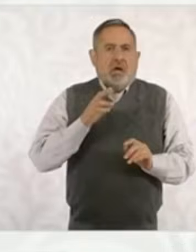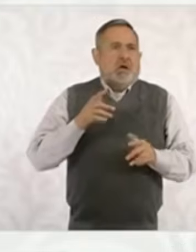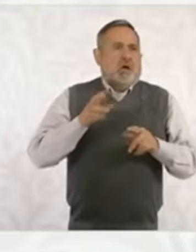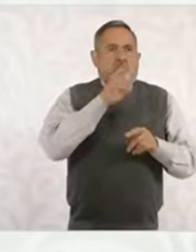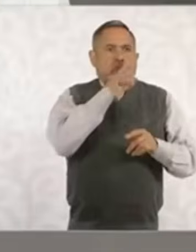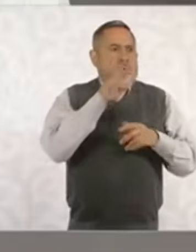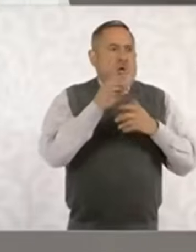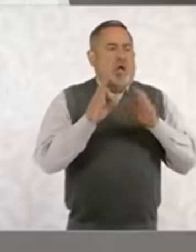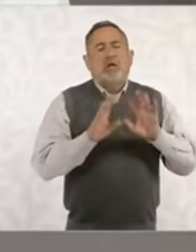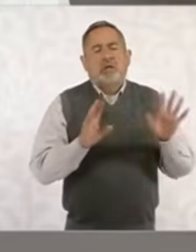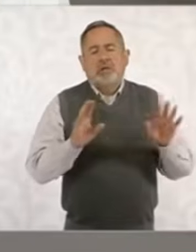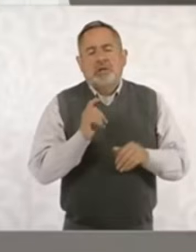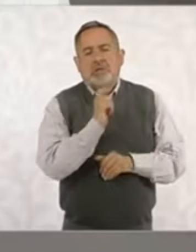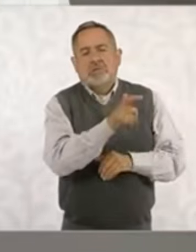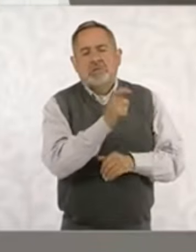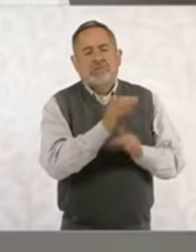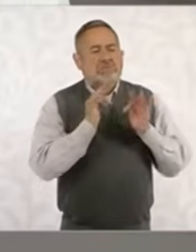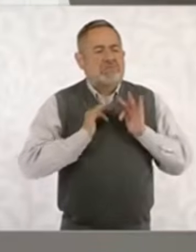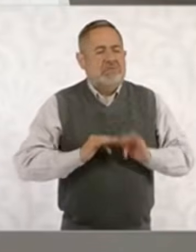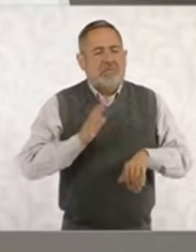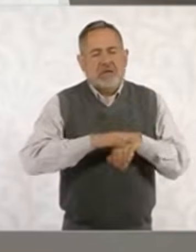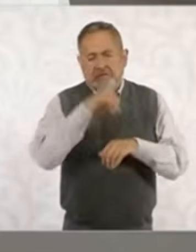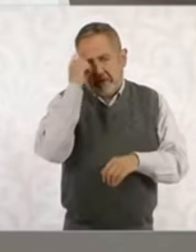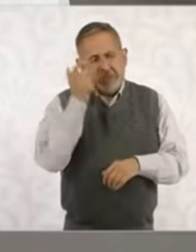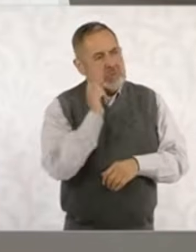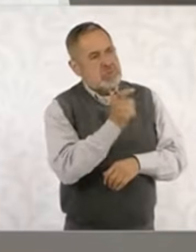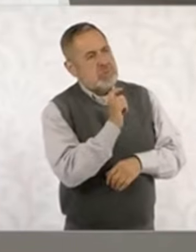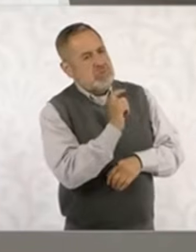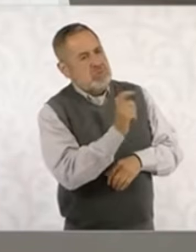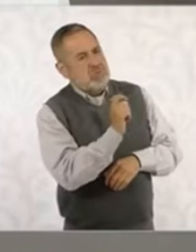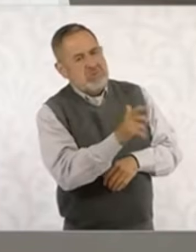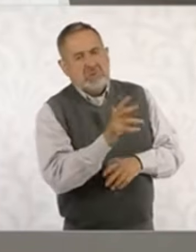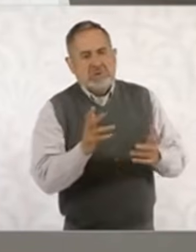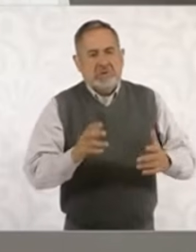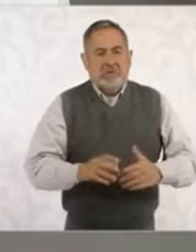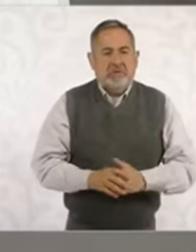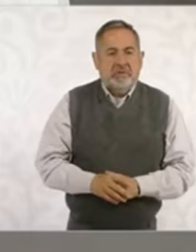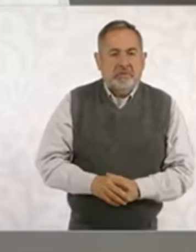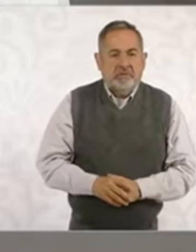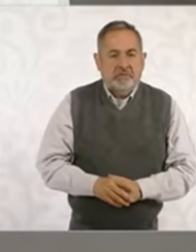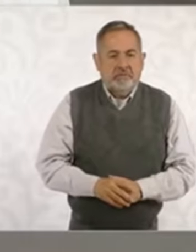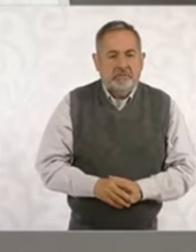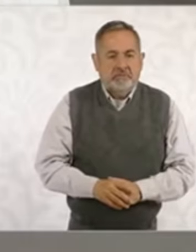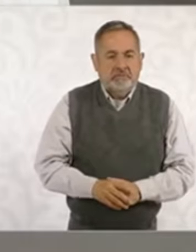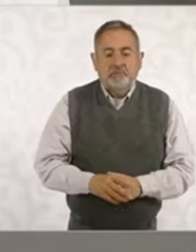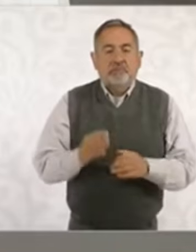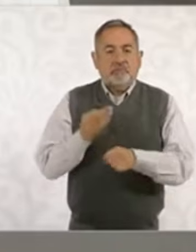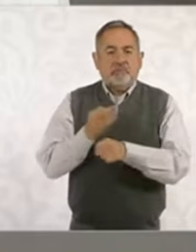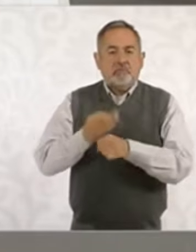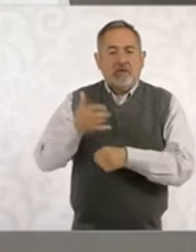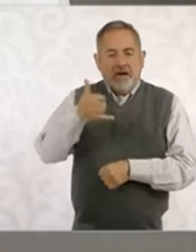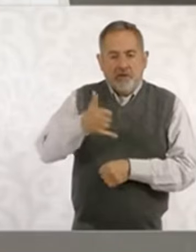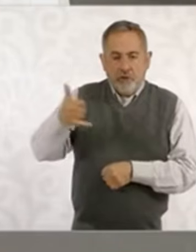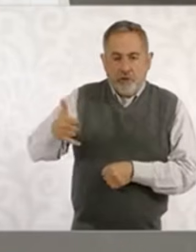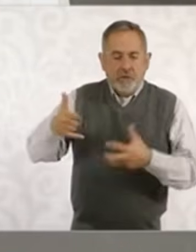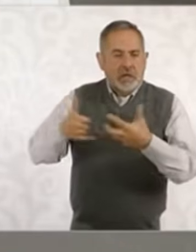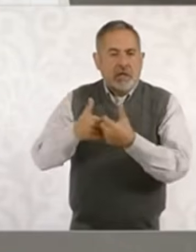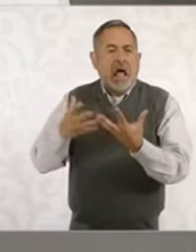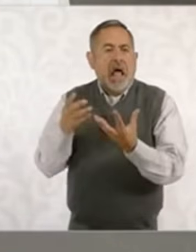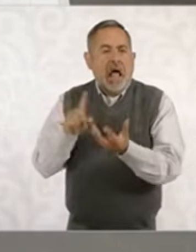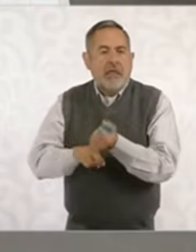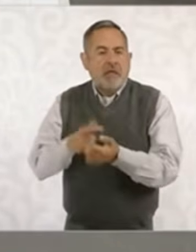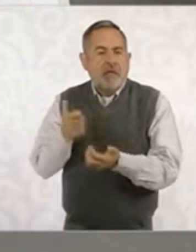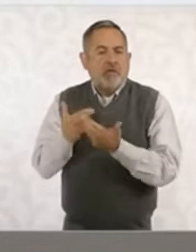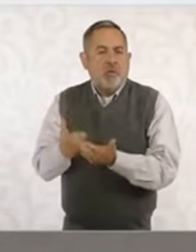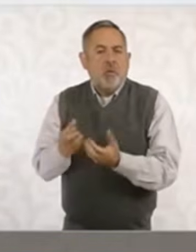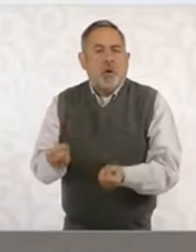ningún problema para pagar. La que sigue, por favor. La situación financiera del Infonavit, muy rápido.